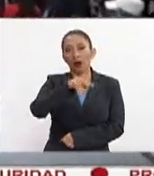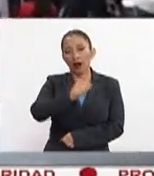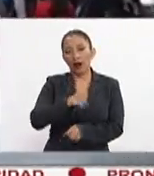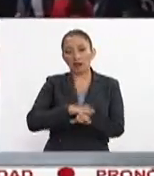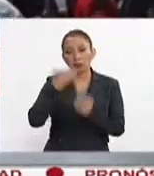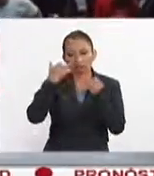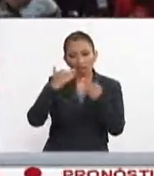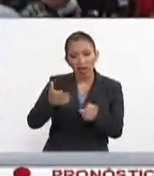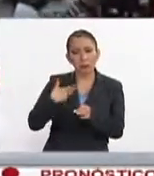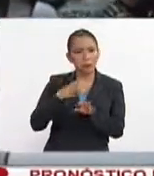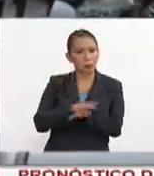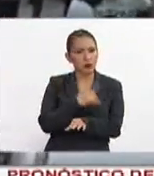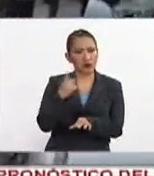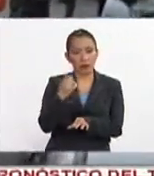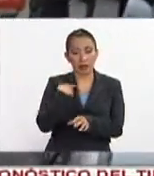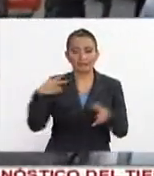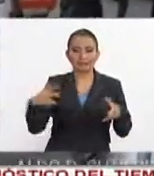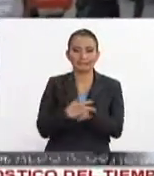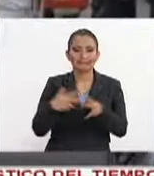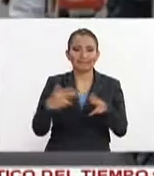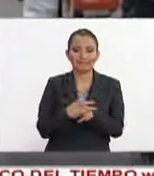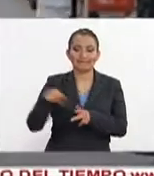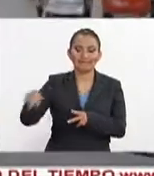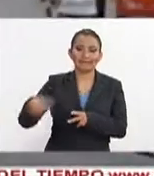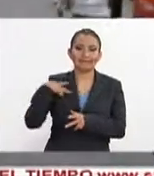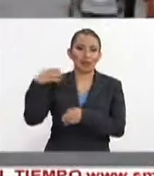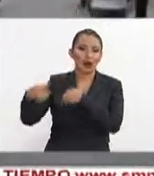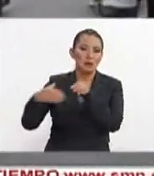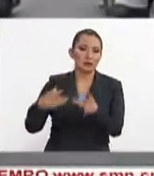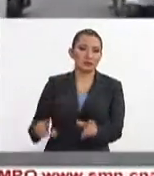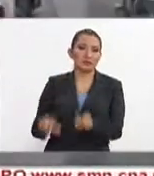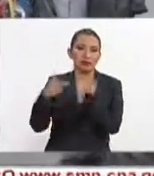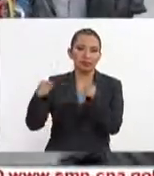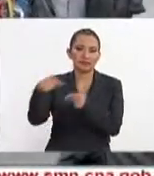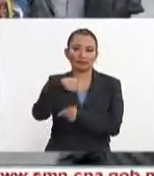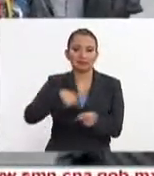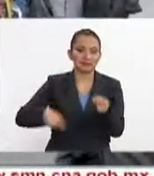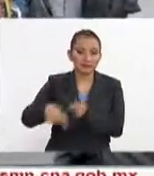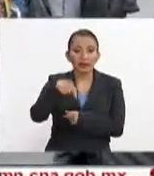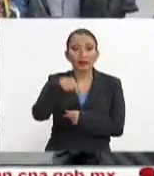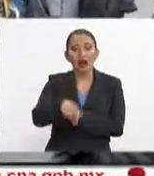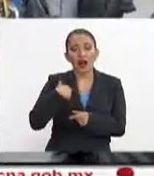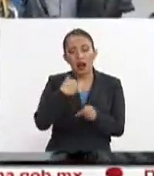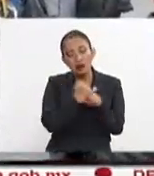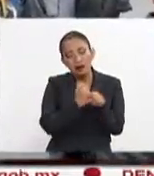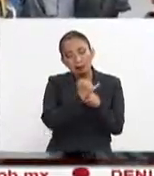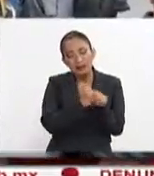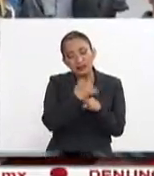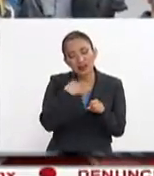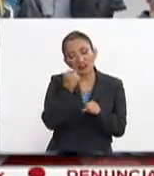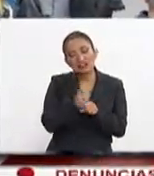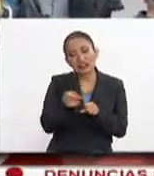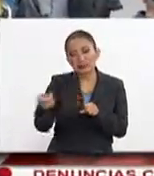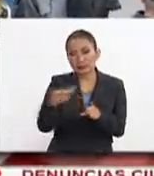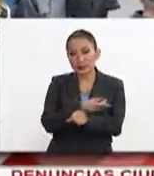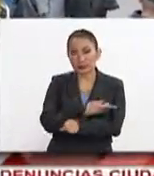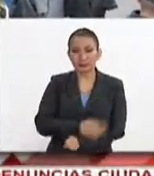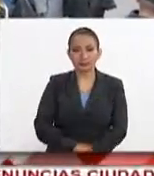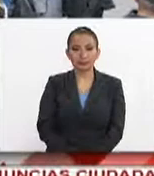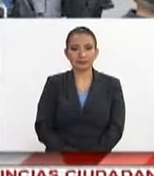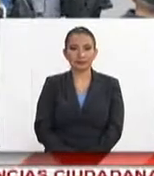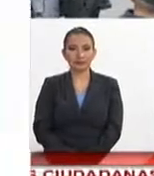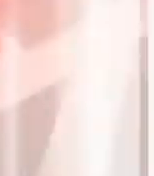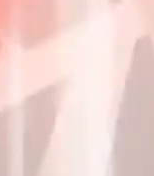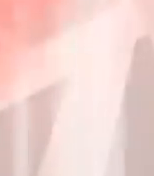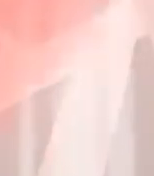acuerdo con testigos, todo fue por un conflicto entre comerciantes. La Procuraduría de Justicia ya inició una carpeta de investigación por estos hechos.